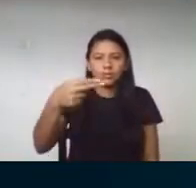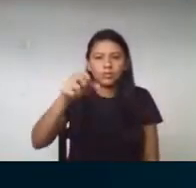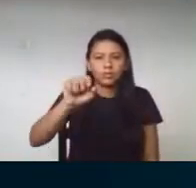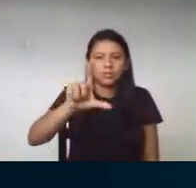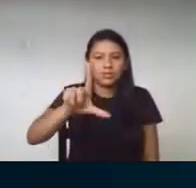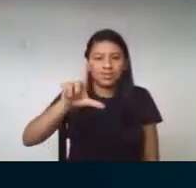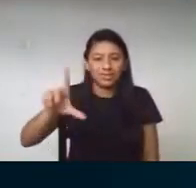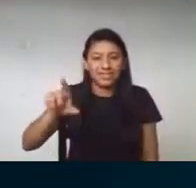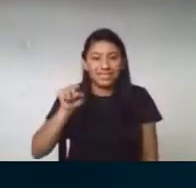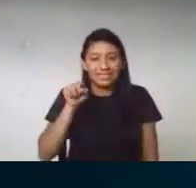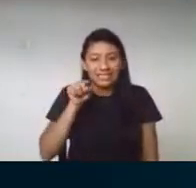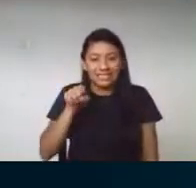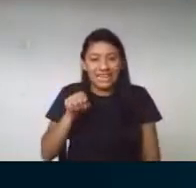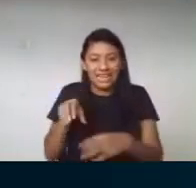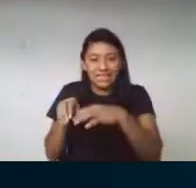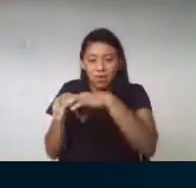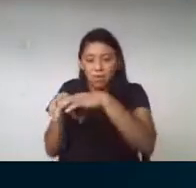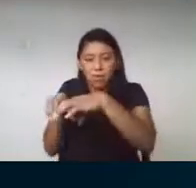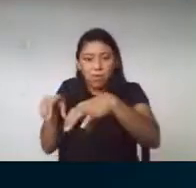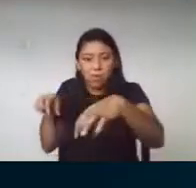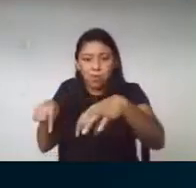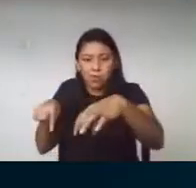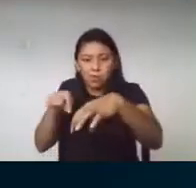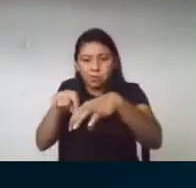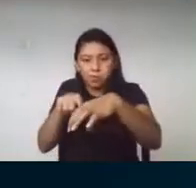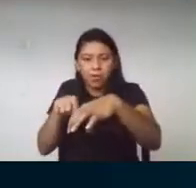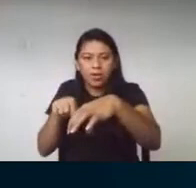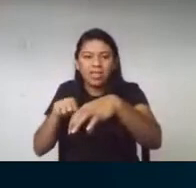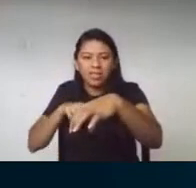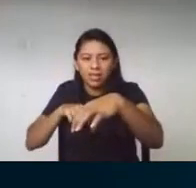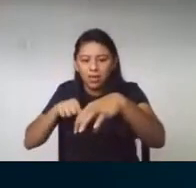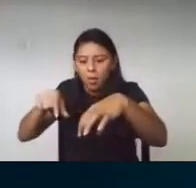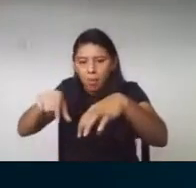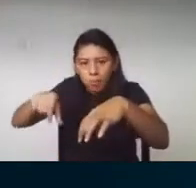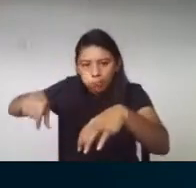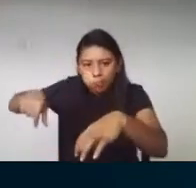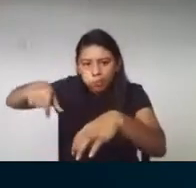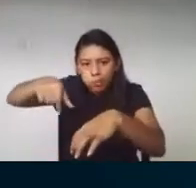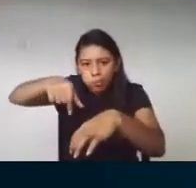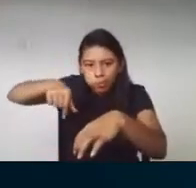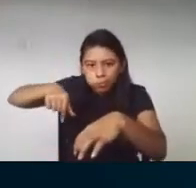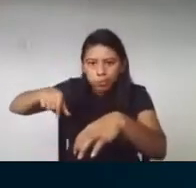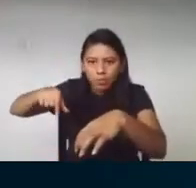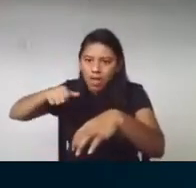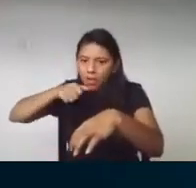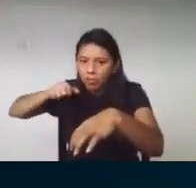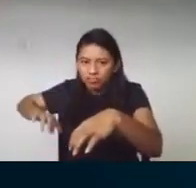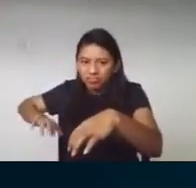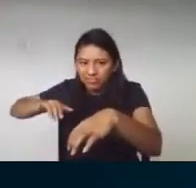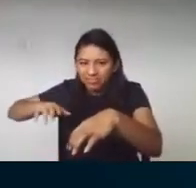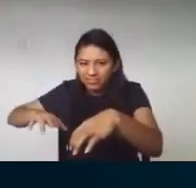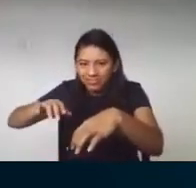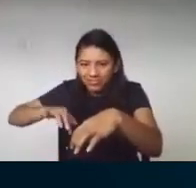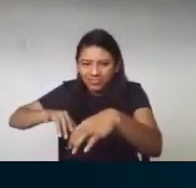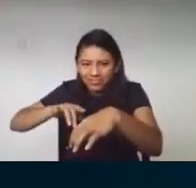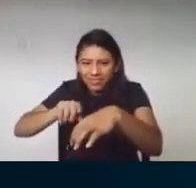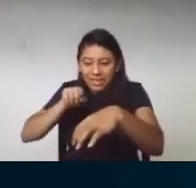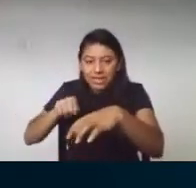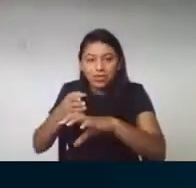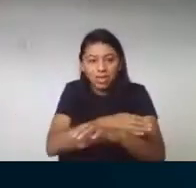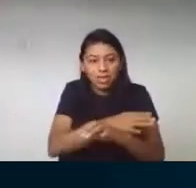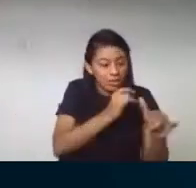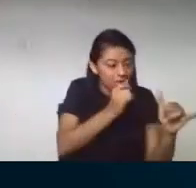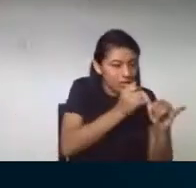en el ingreso del canal, los resaltos por cada canal, todo nivel de detalle arquitectónico puede quedar